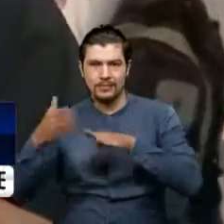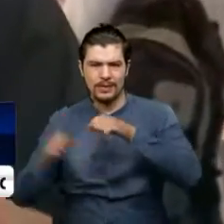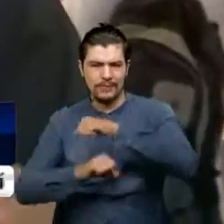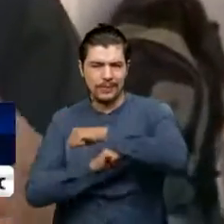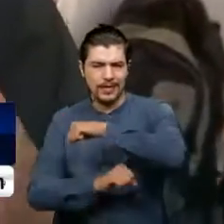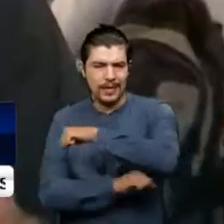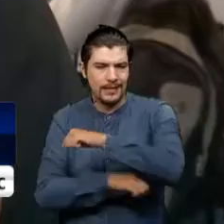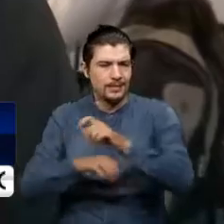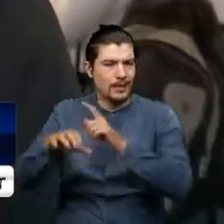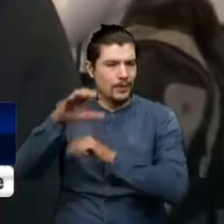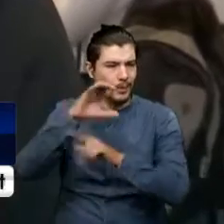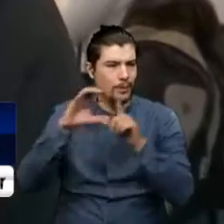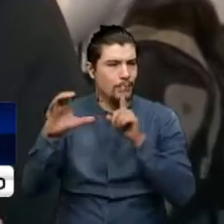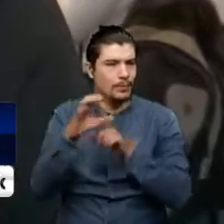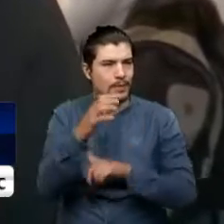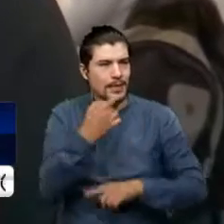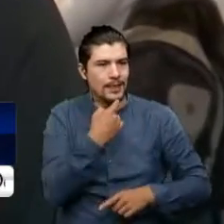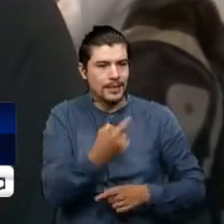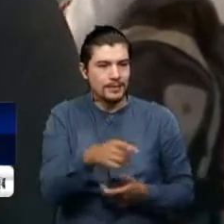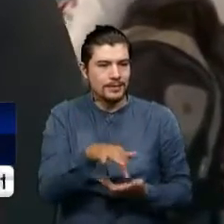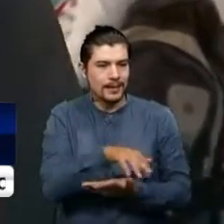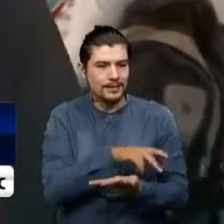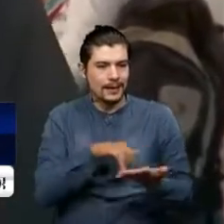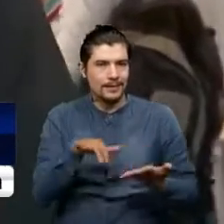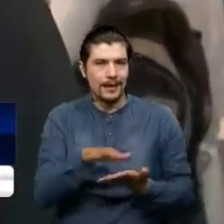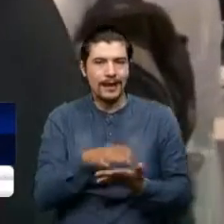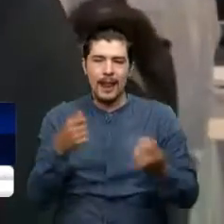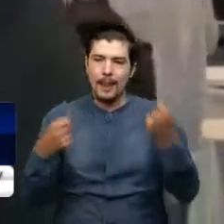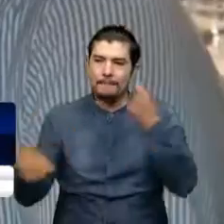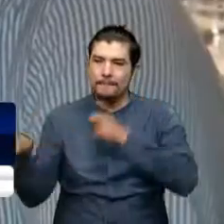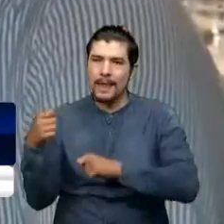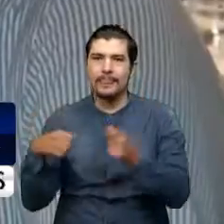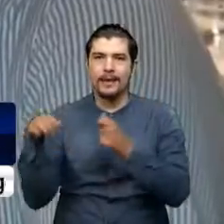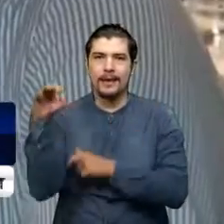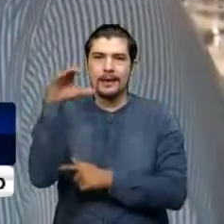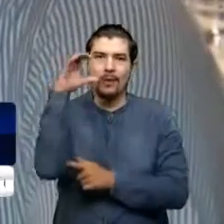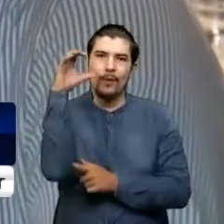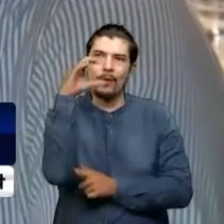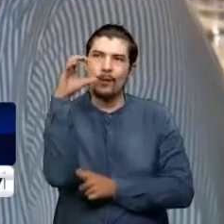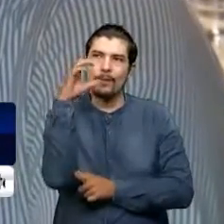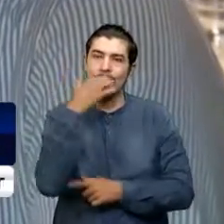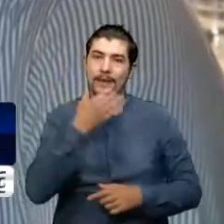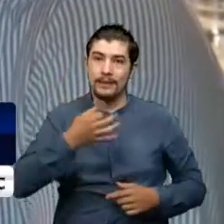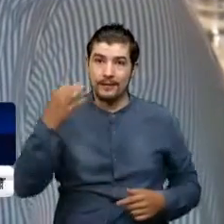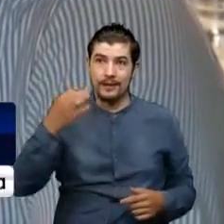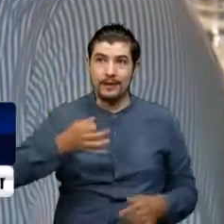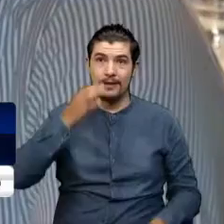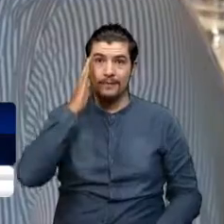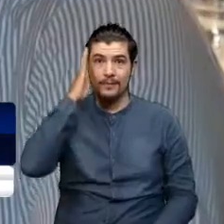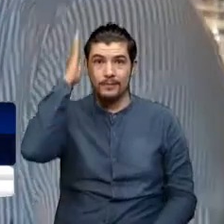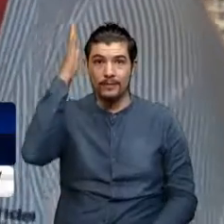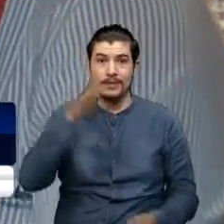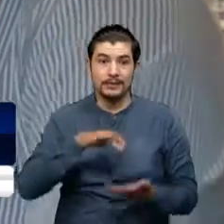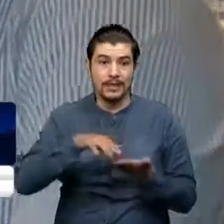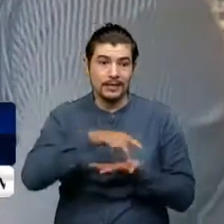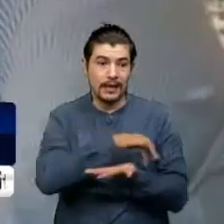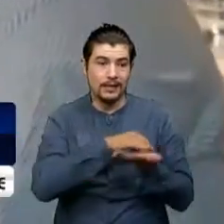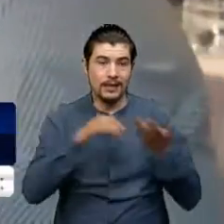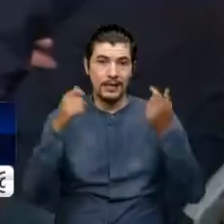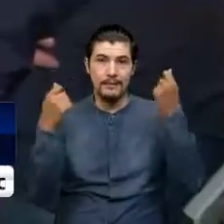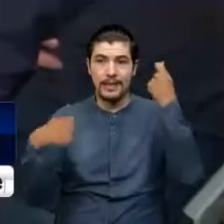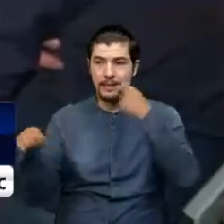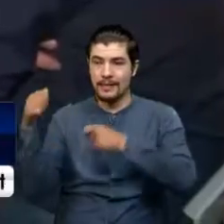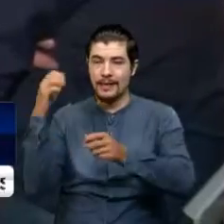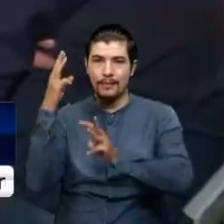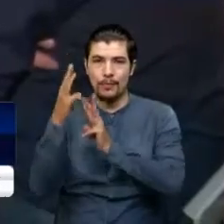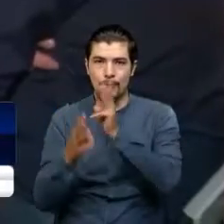decir que Santander le va a vender a Colombia. Y seguramente más adelante Santander le venderá al mundo. Por